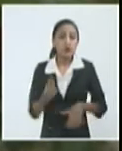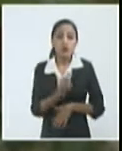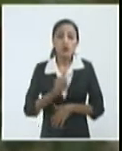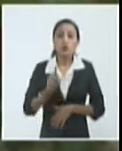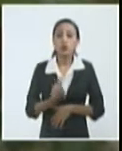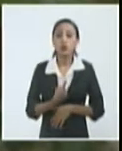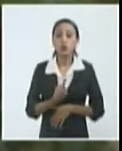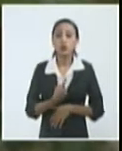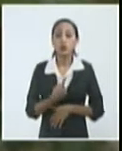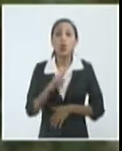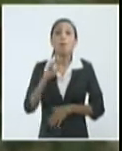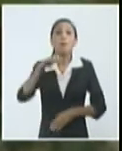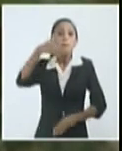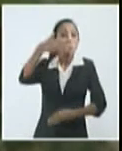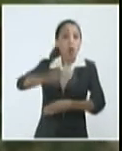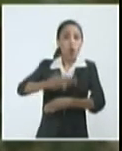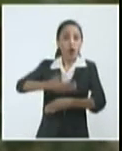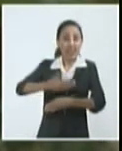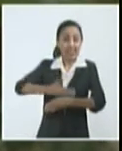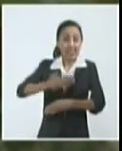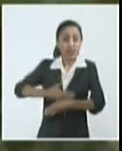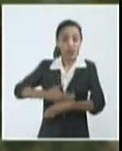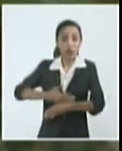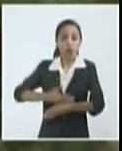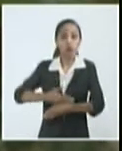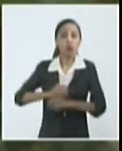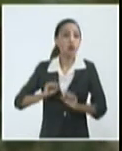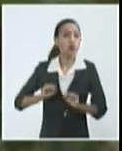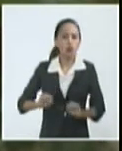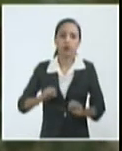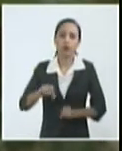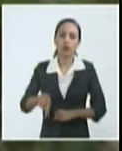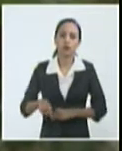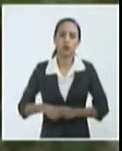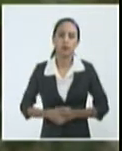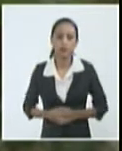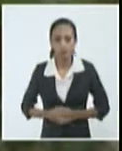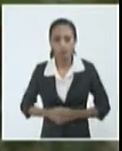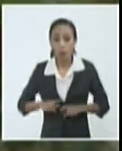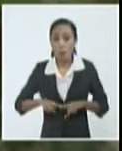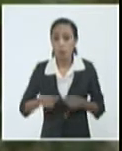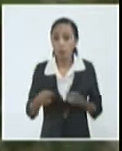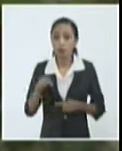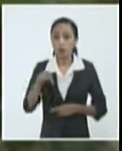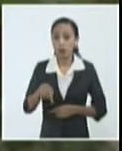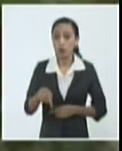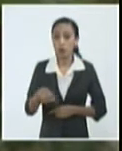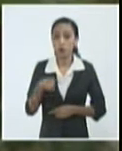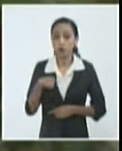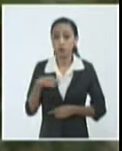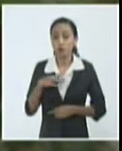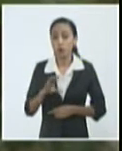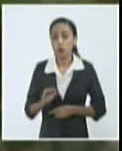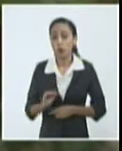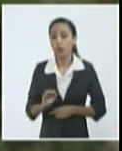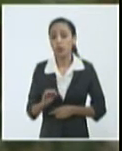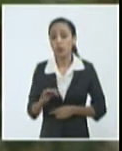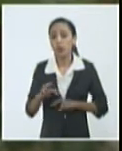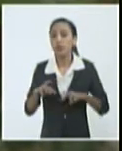un bloqueo totalmente recrudecido. Es por eso que estamos, y solo lo menciono una vez